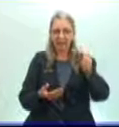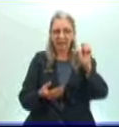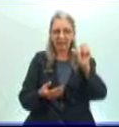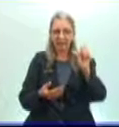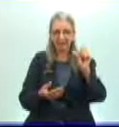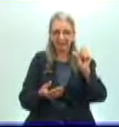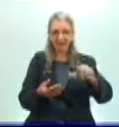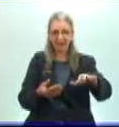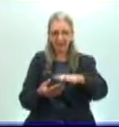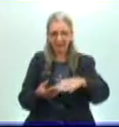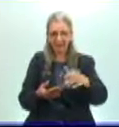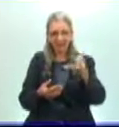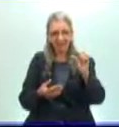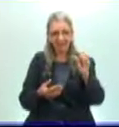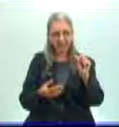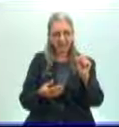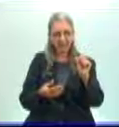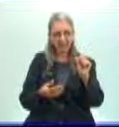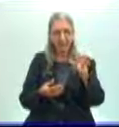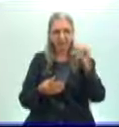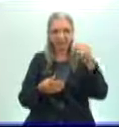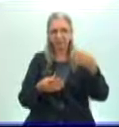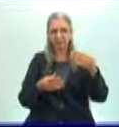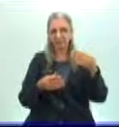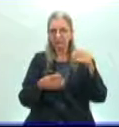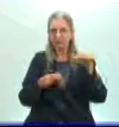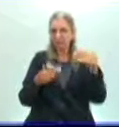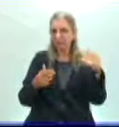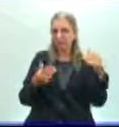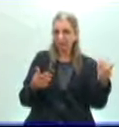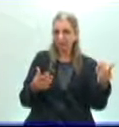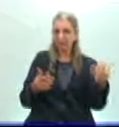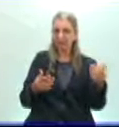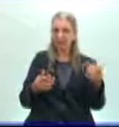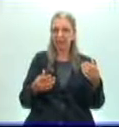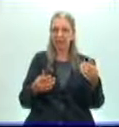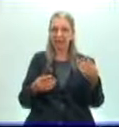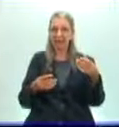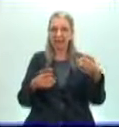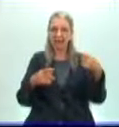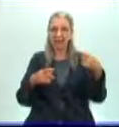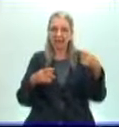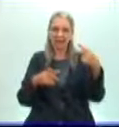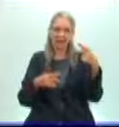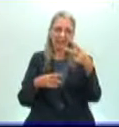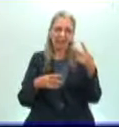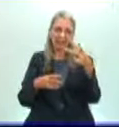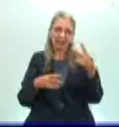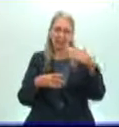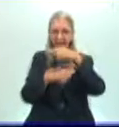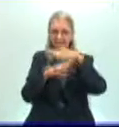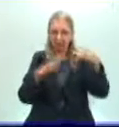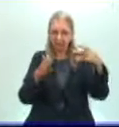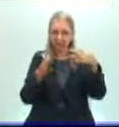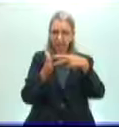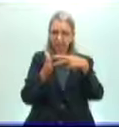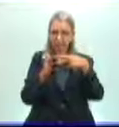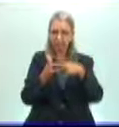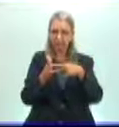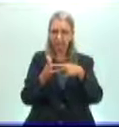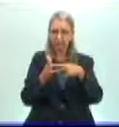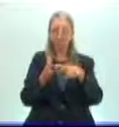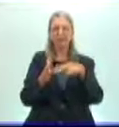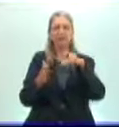Retomamos la fórmula del área del círculo, ¿no?, que queríamos hallar dividido entre 2, por supuesto, y necesitamos determinar el radio para